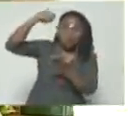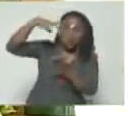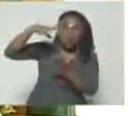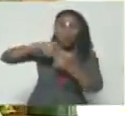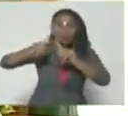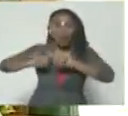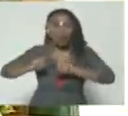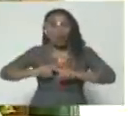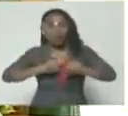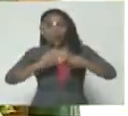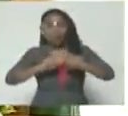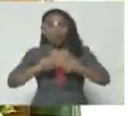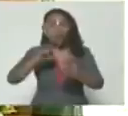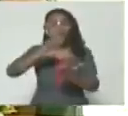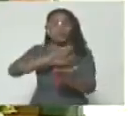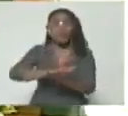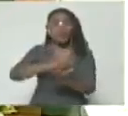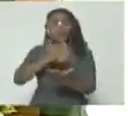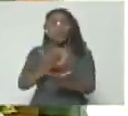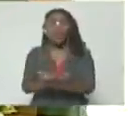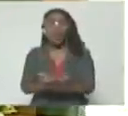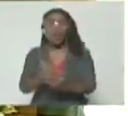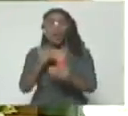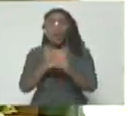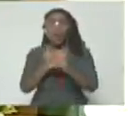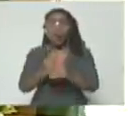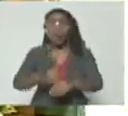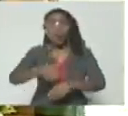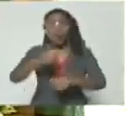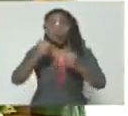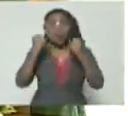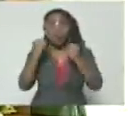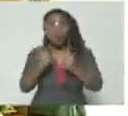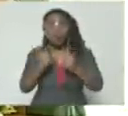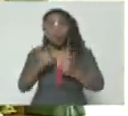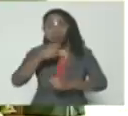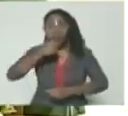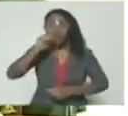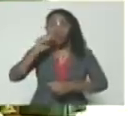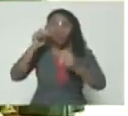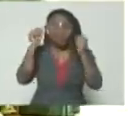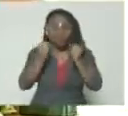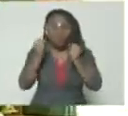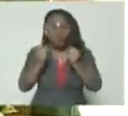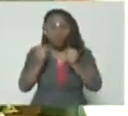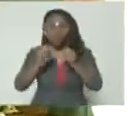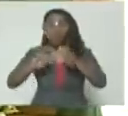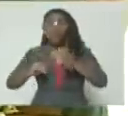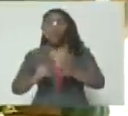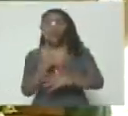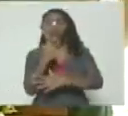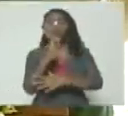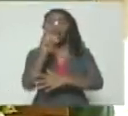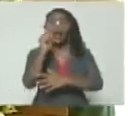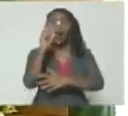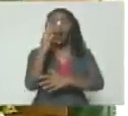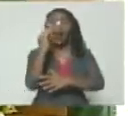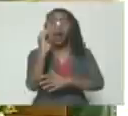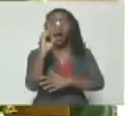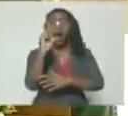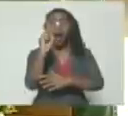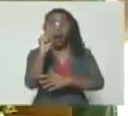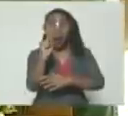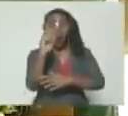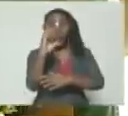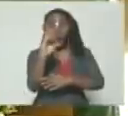siendo un tostado más intenso para los amantes del café fuerte. Tenemos Flor de Arauca, que es un café, un tostado un